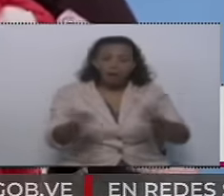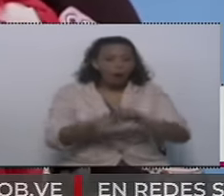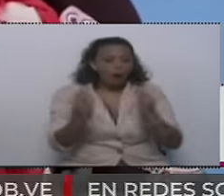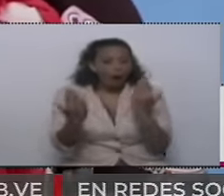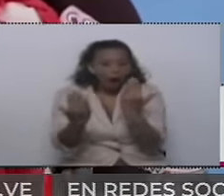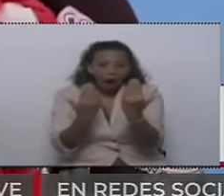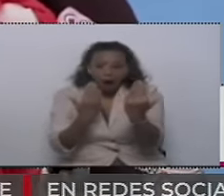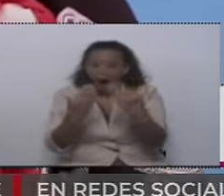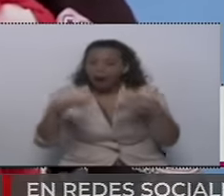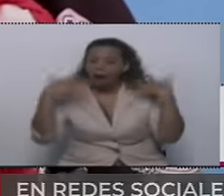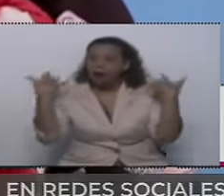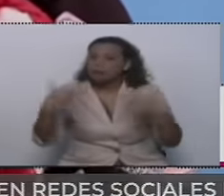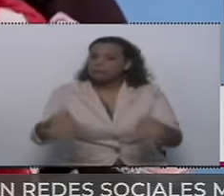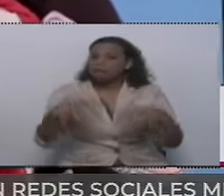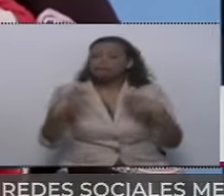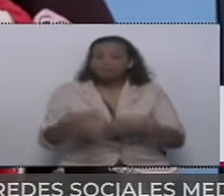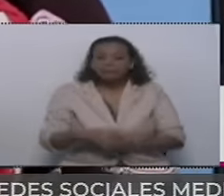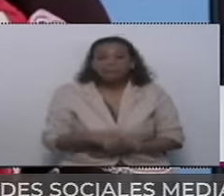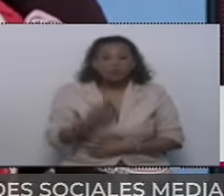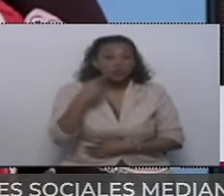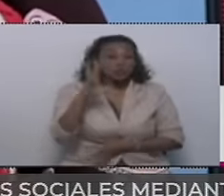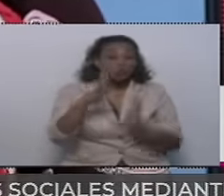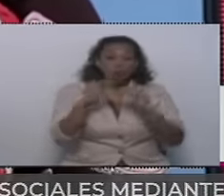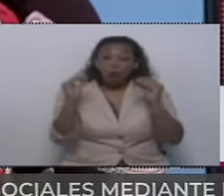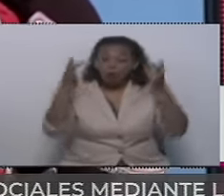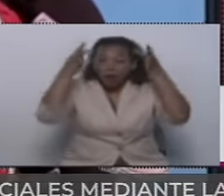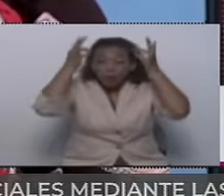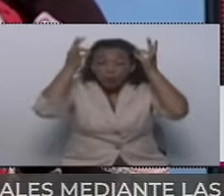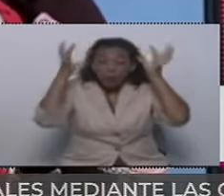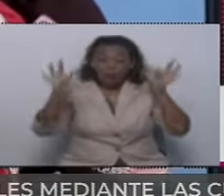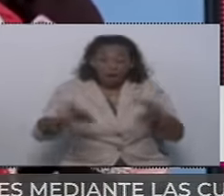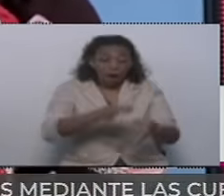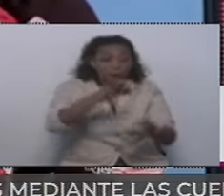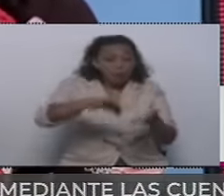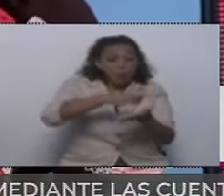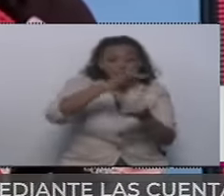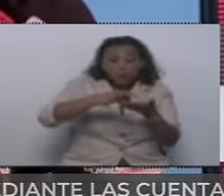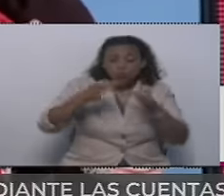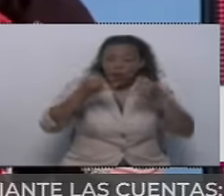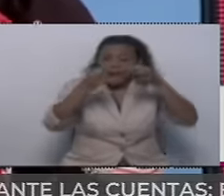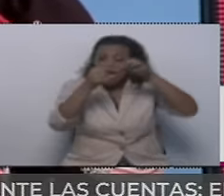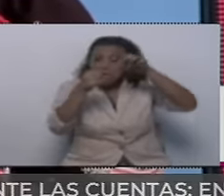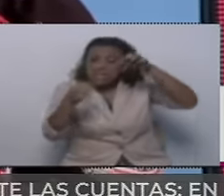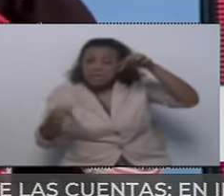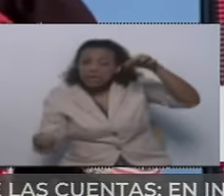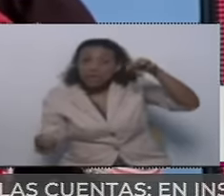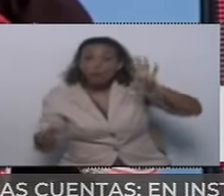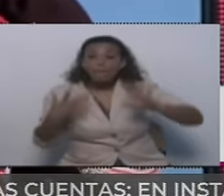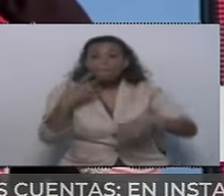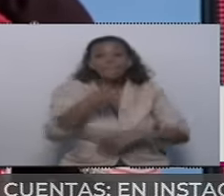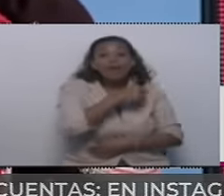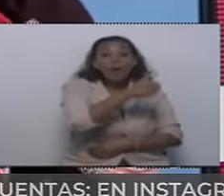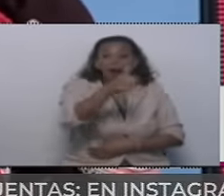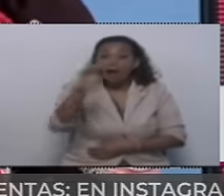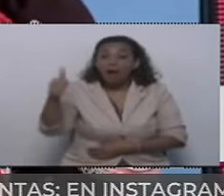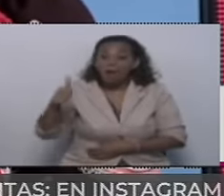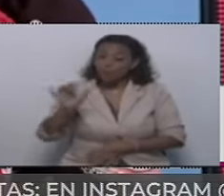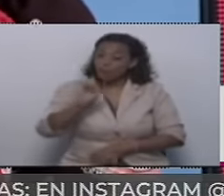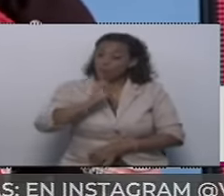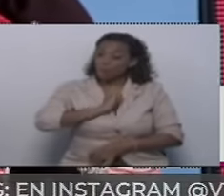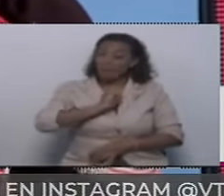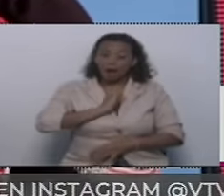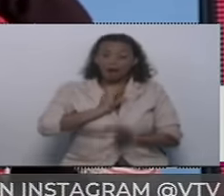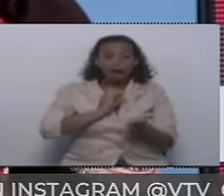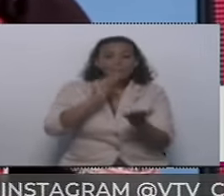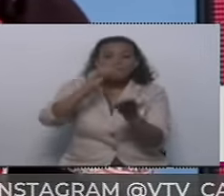extraordinario. Todas usaron telas, agujas, hilos, pero cada muñequera le puso su